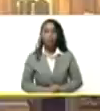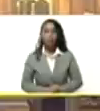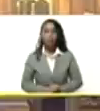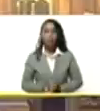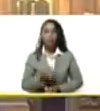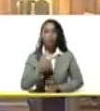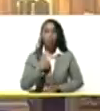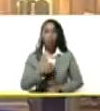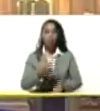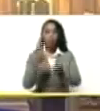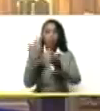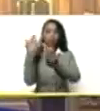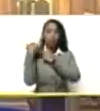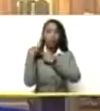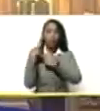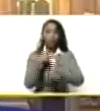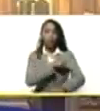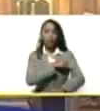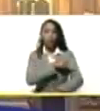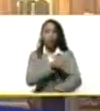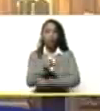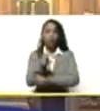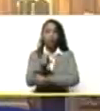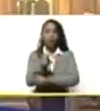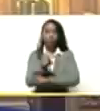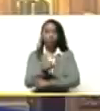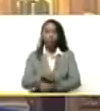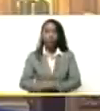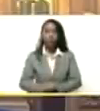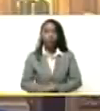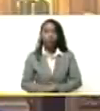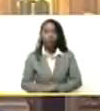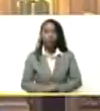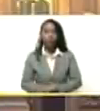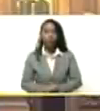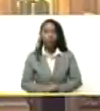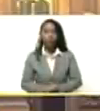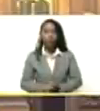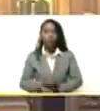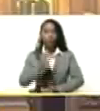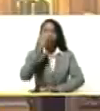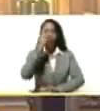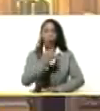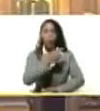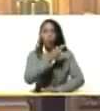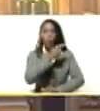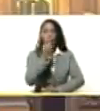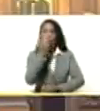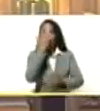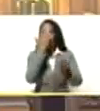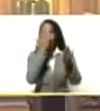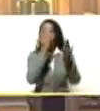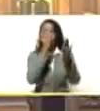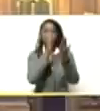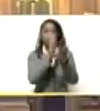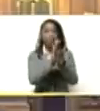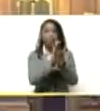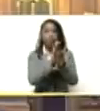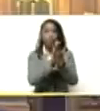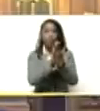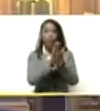y las fuerzas de la oposición diversa venezolana ganaron cuatro importantes plazas